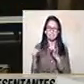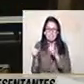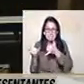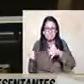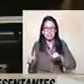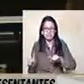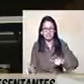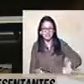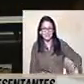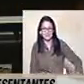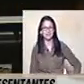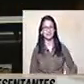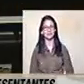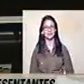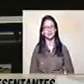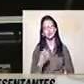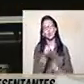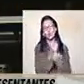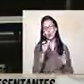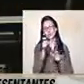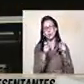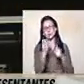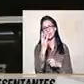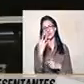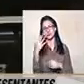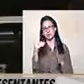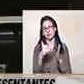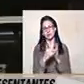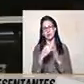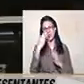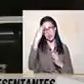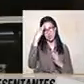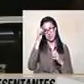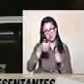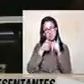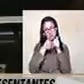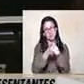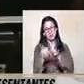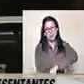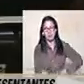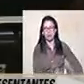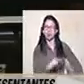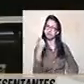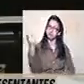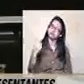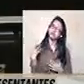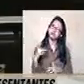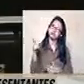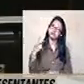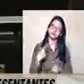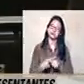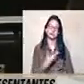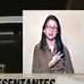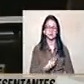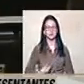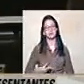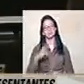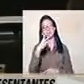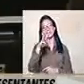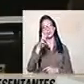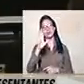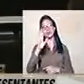desmovilizar más de 35.000 paramilitares, 18.000